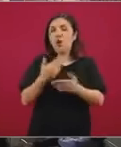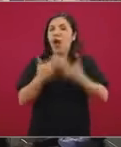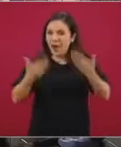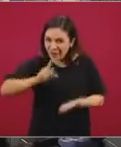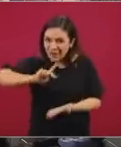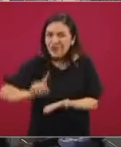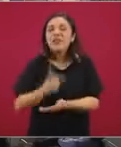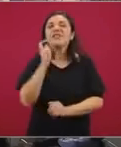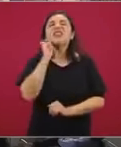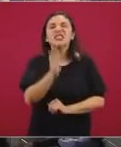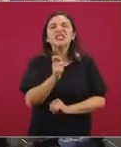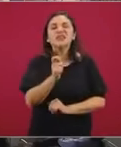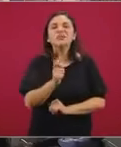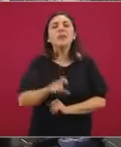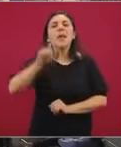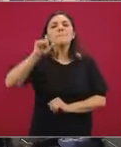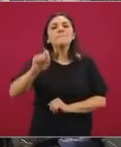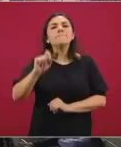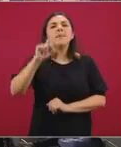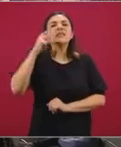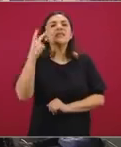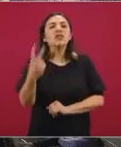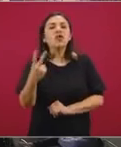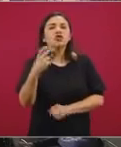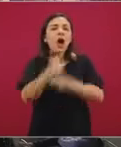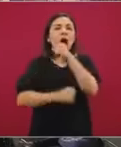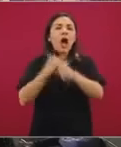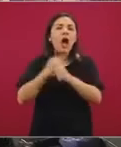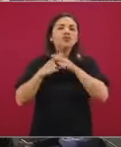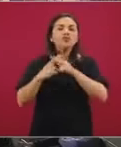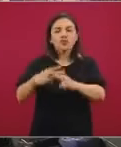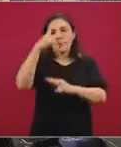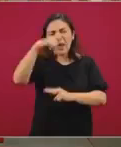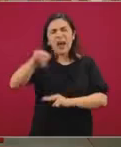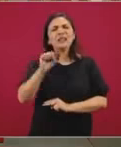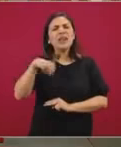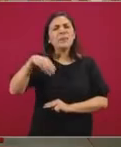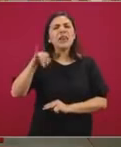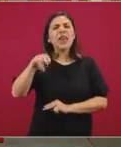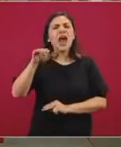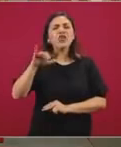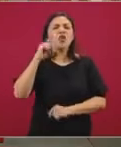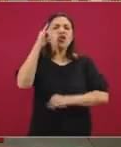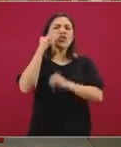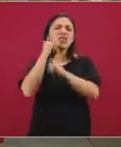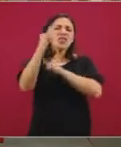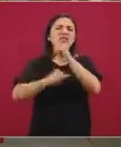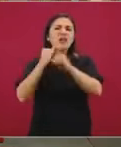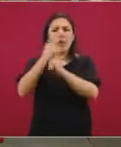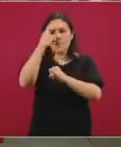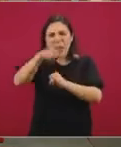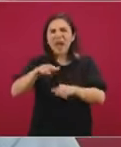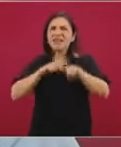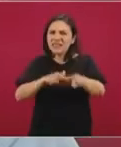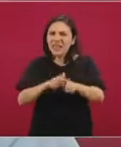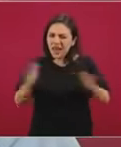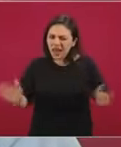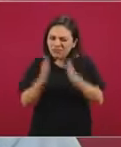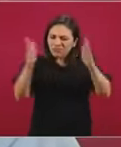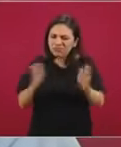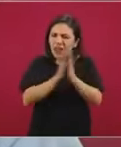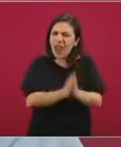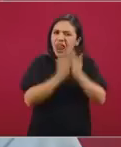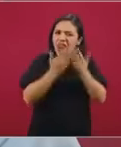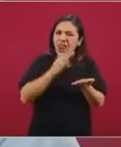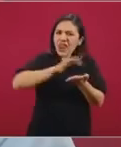es la 22ª emisión del Seminario Internacional de Fomento a la Lectura. Nos tiene